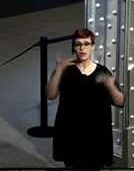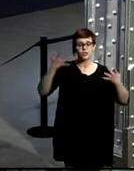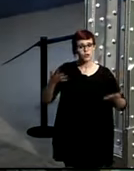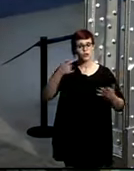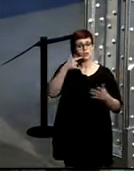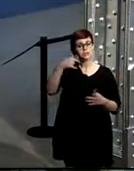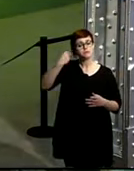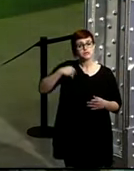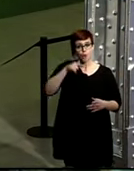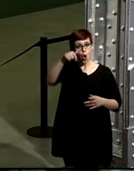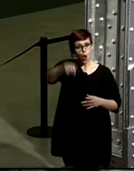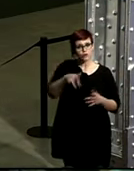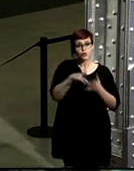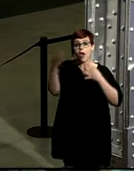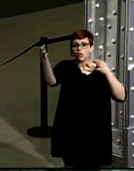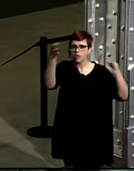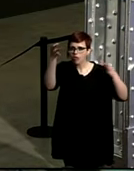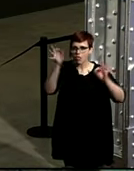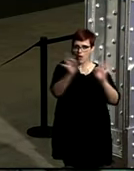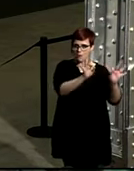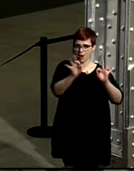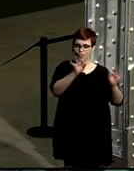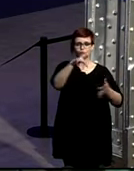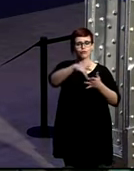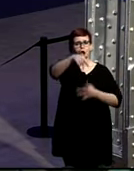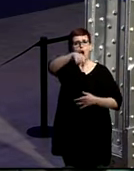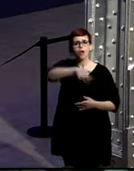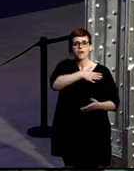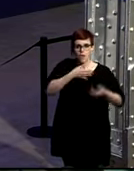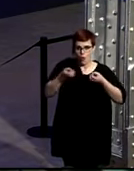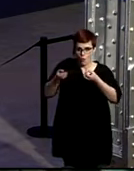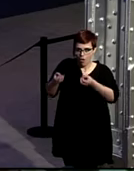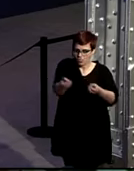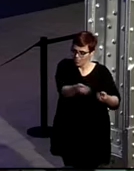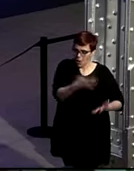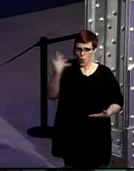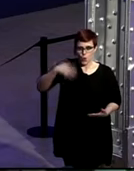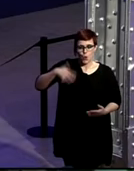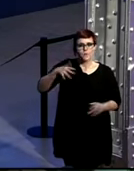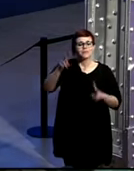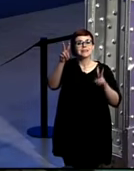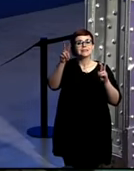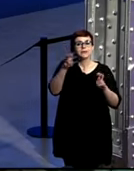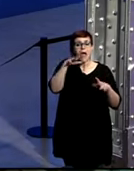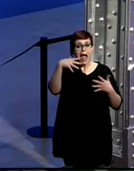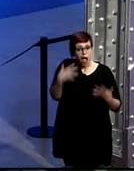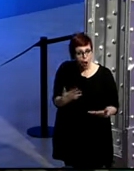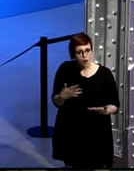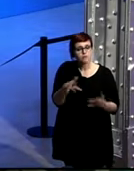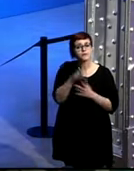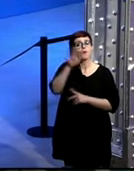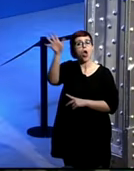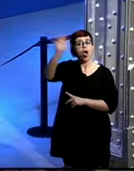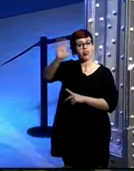Mientras nosotros ultimábamos un poco los detalles sobre todo lo que queríamos contar, que es muchísimo de ¿qué se cuece actualmente en el cine